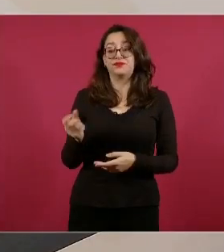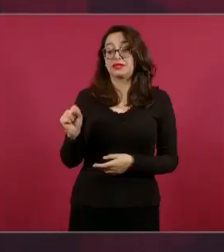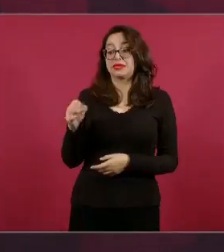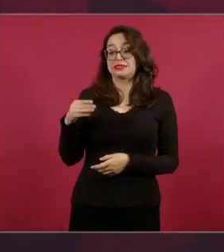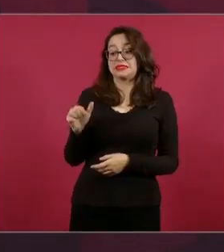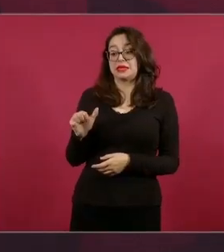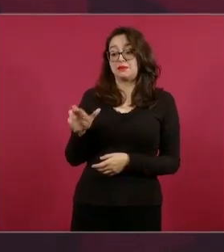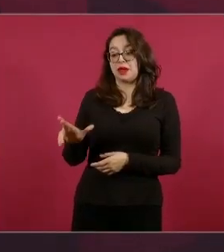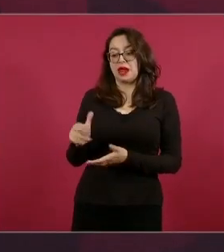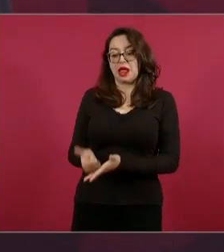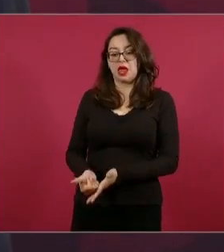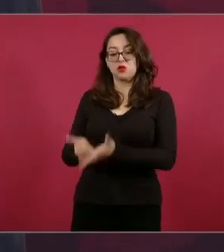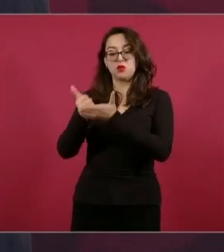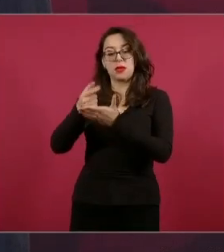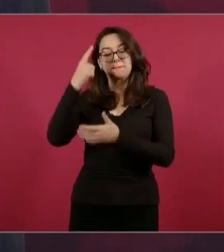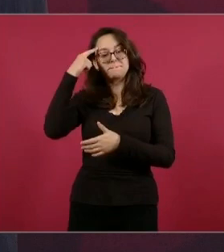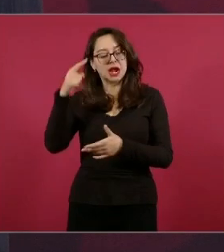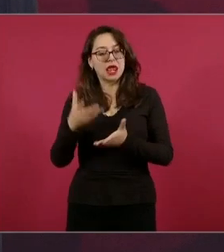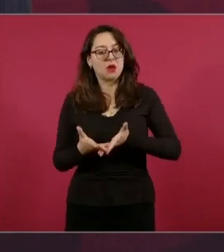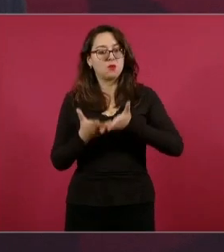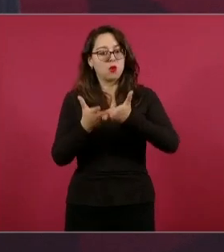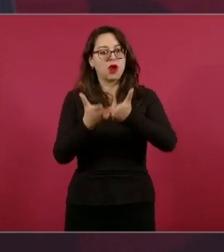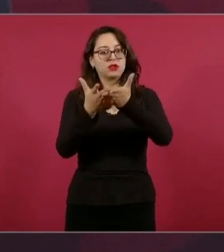está desasolvando ríos.